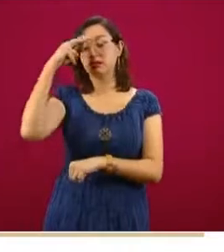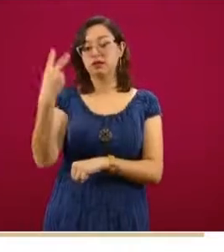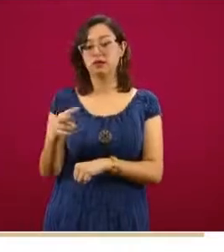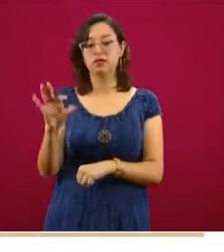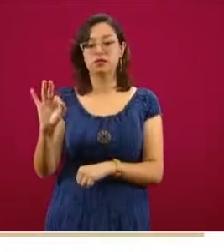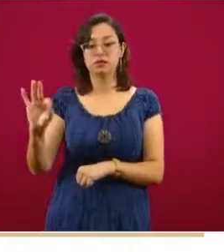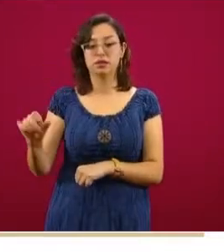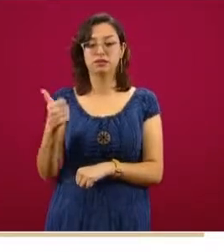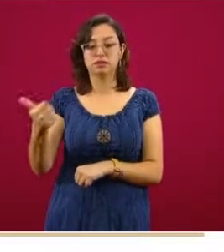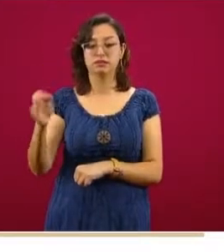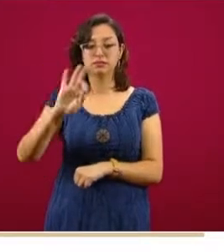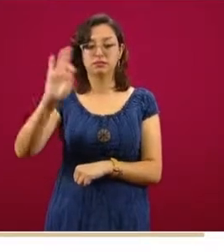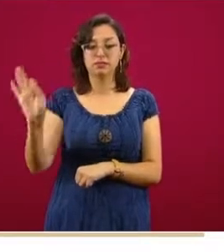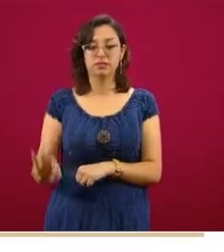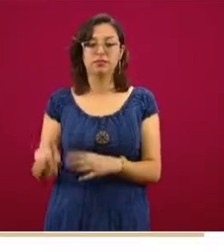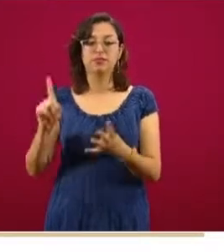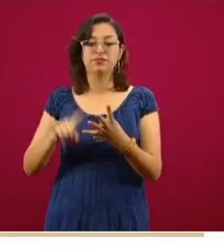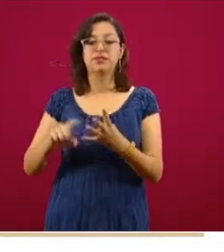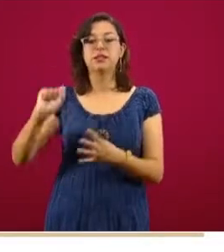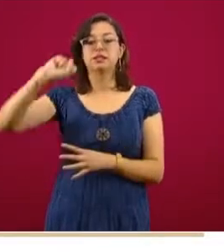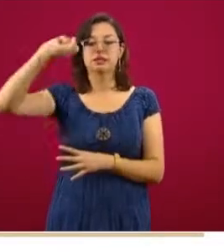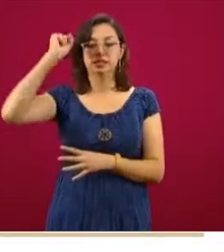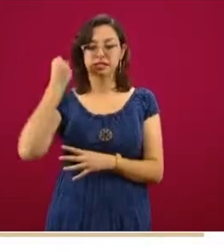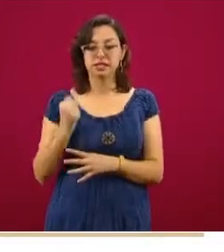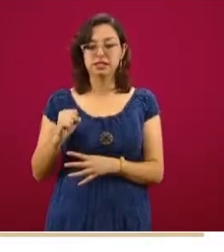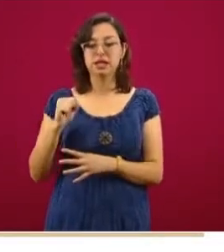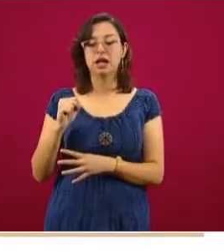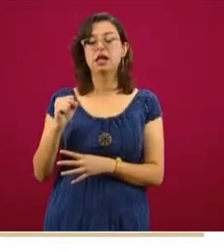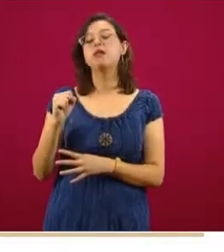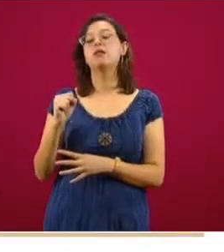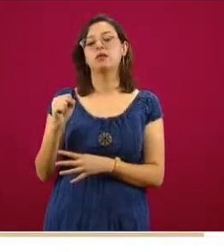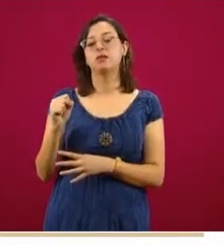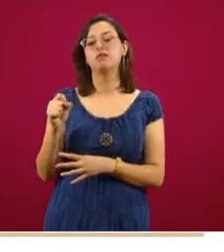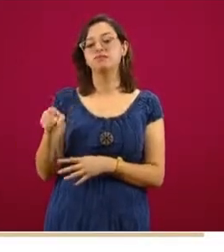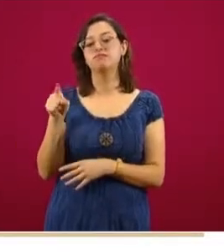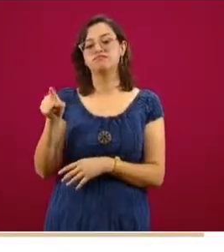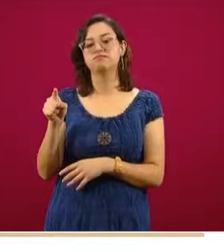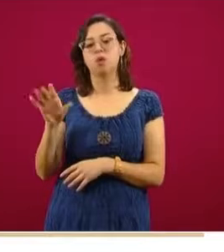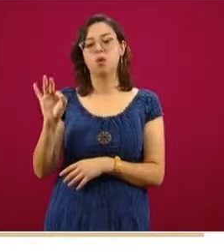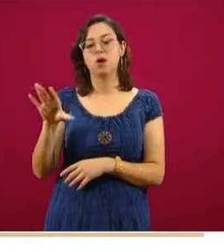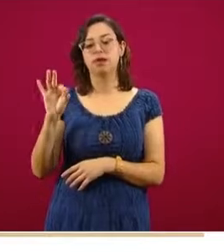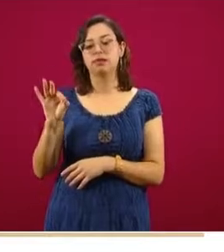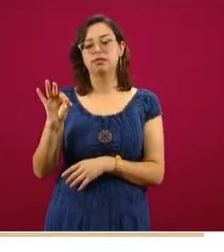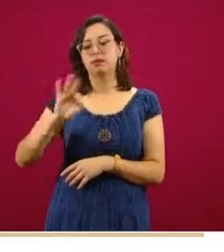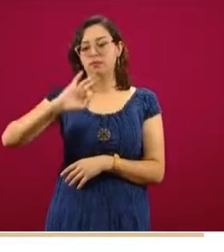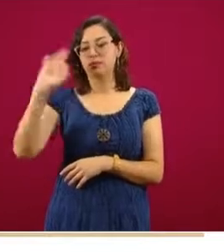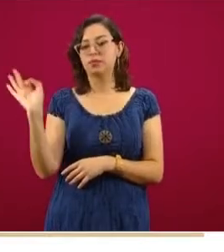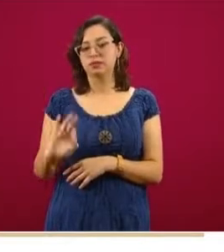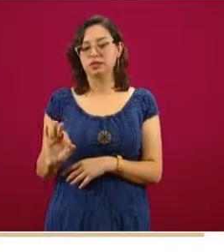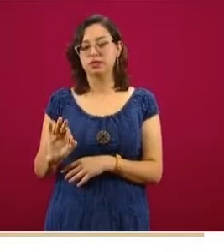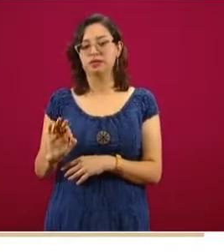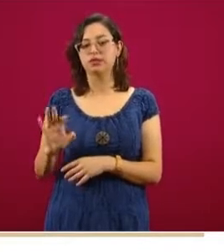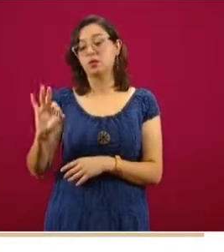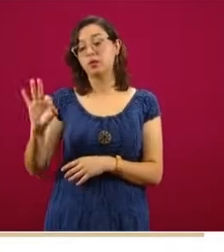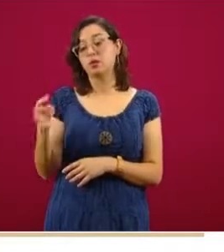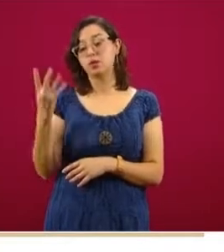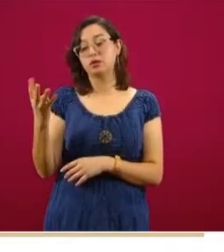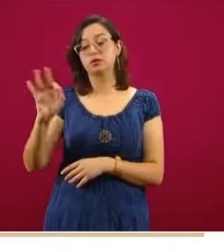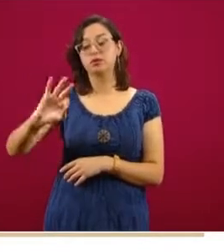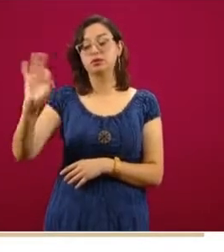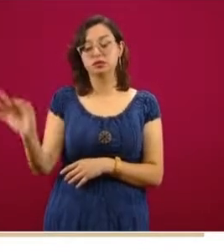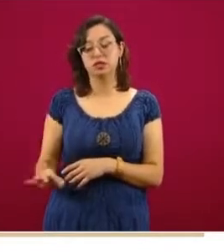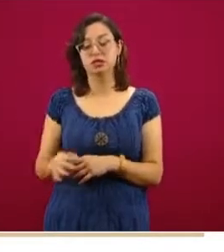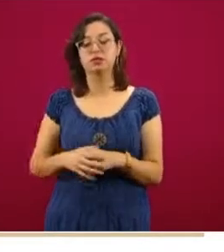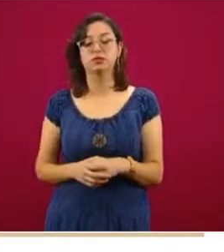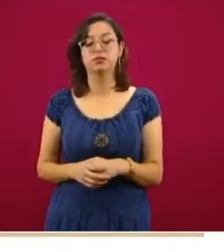con 46%, y aquí es Sinaloa, en el caso de camas críticas, el que tiene arriba de 40 con un 44%. Vemos que son